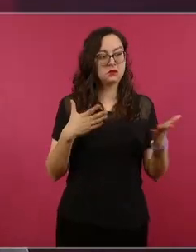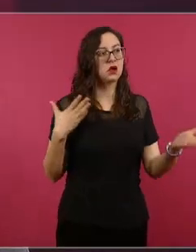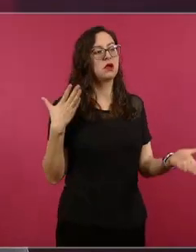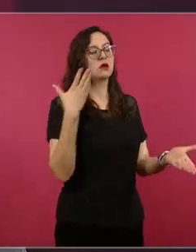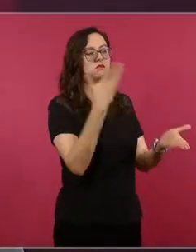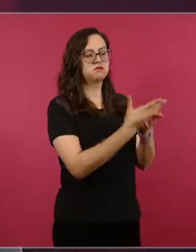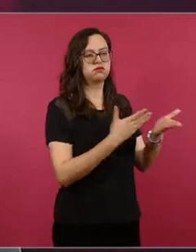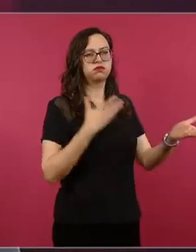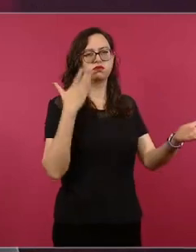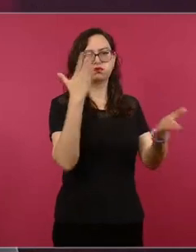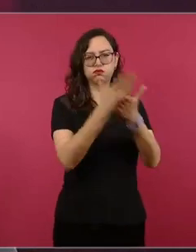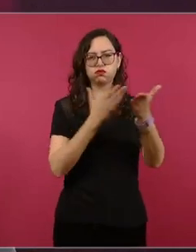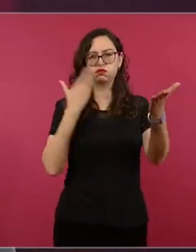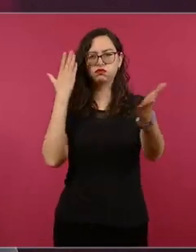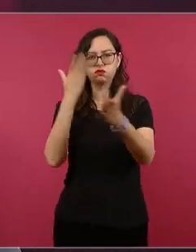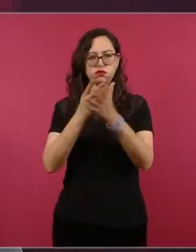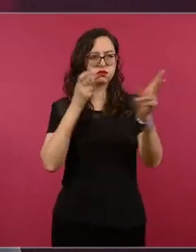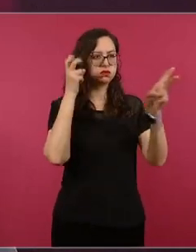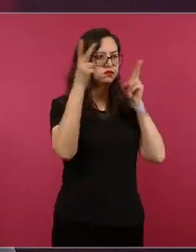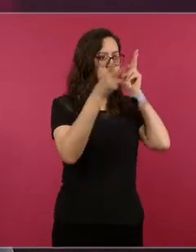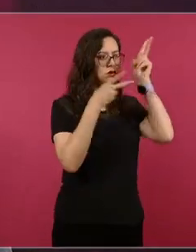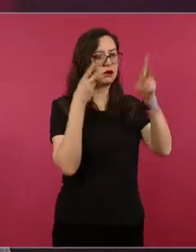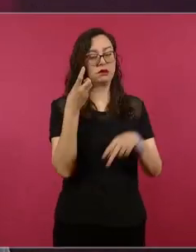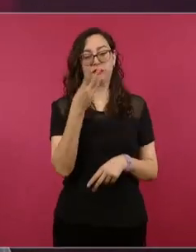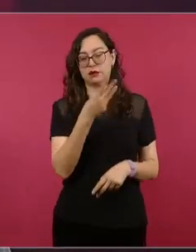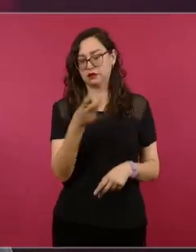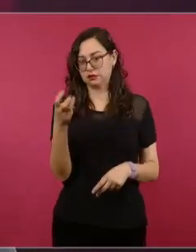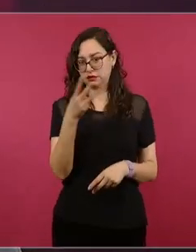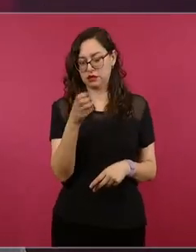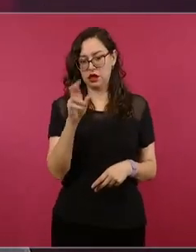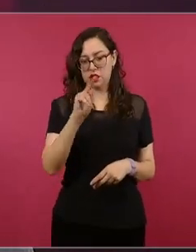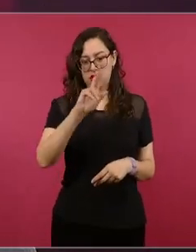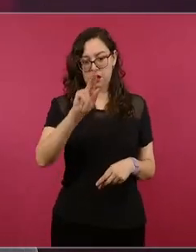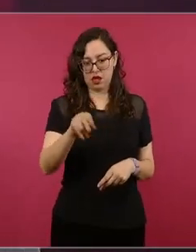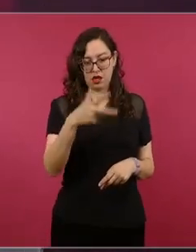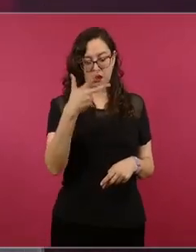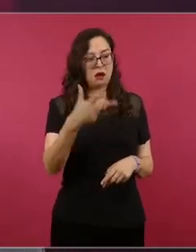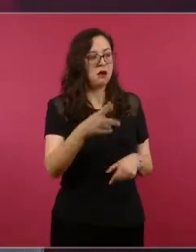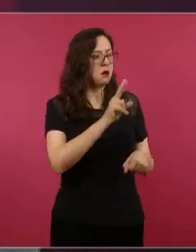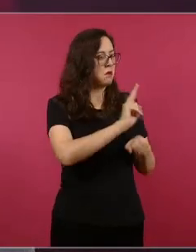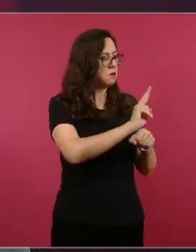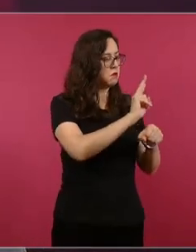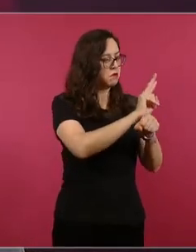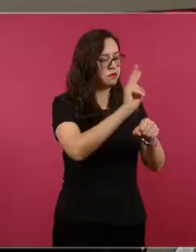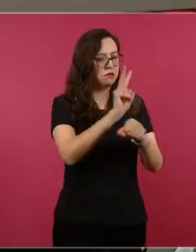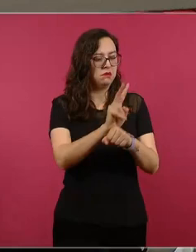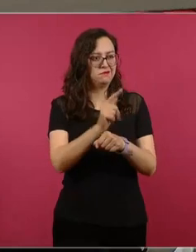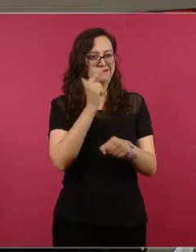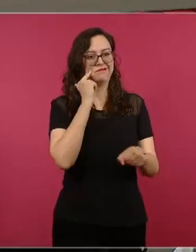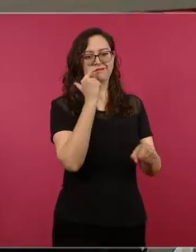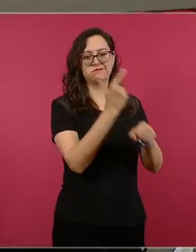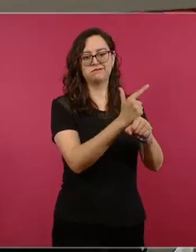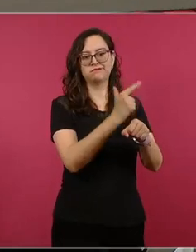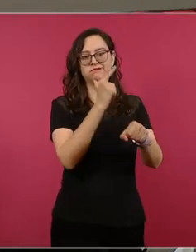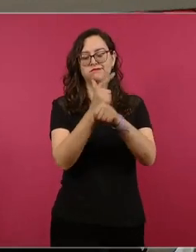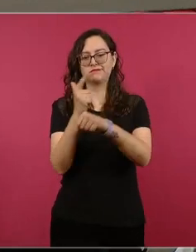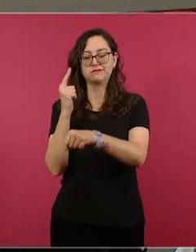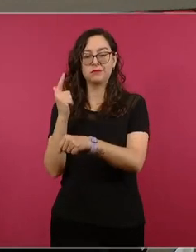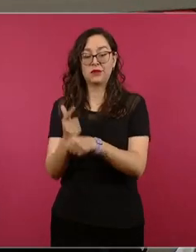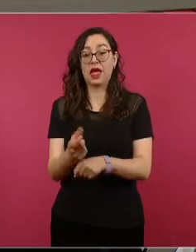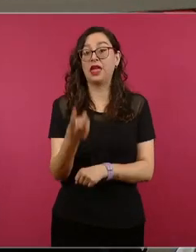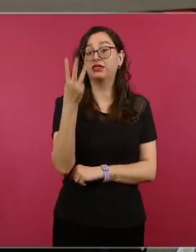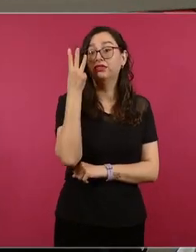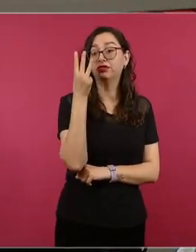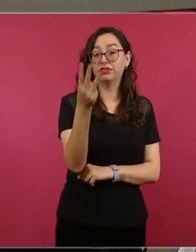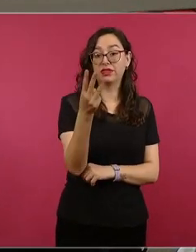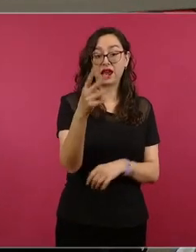verificaciones y o visitas de constatación, y en esta ocasión, con irregularidades en dar litros de a litro, tuvimos tres casos,